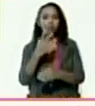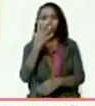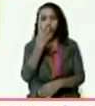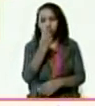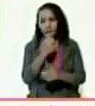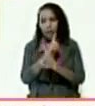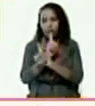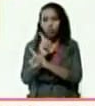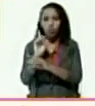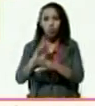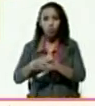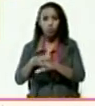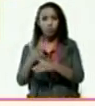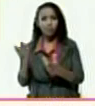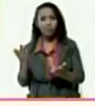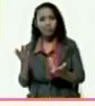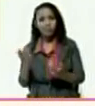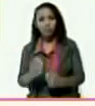pejotecos, que pasa igual, pues.